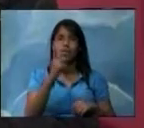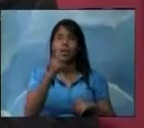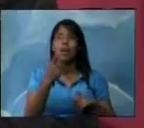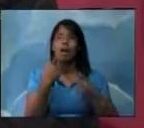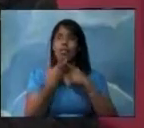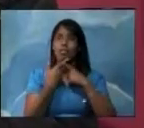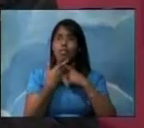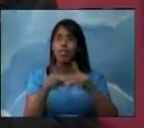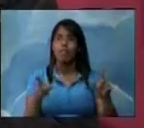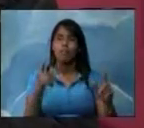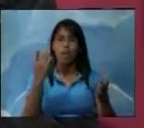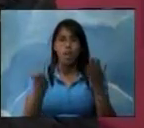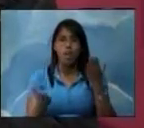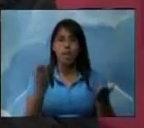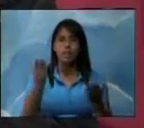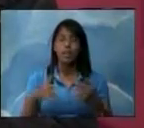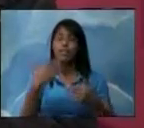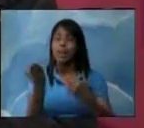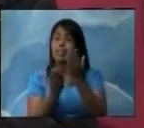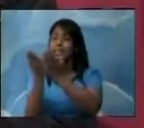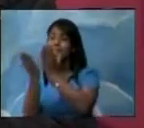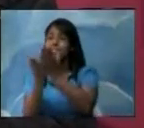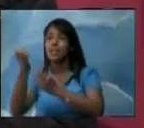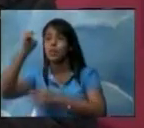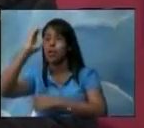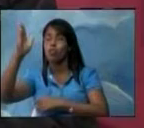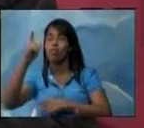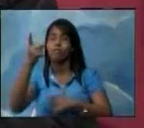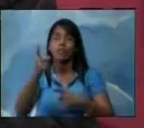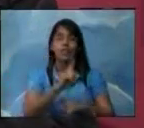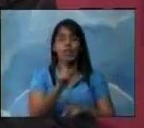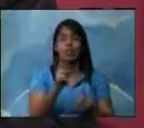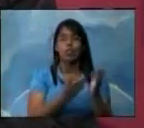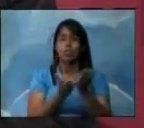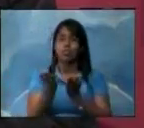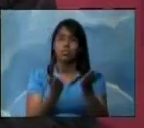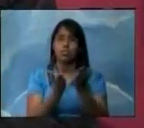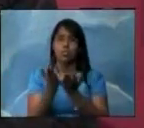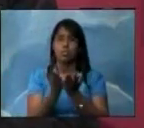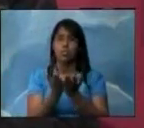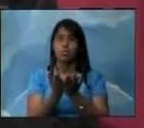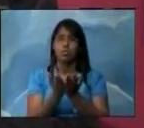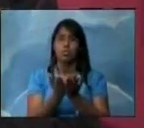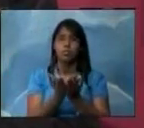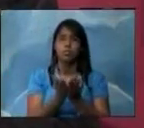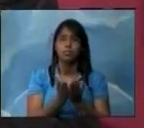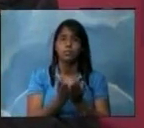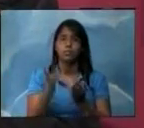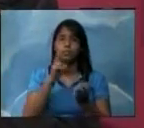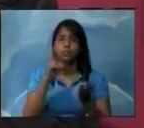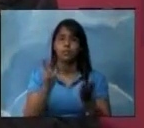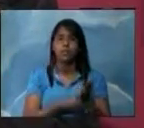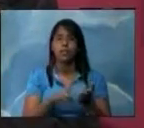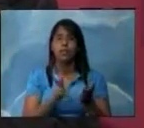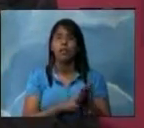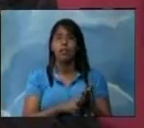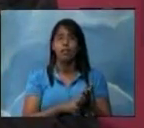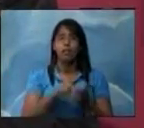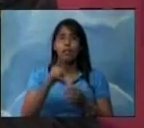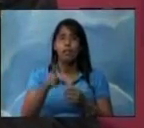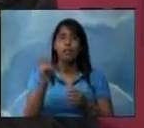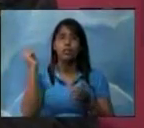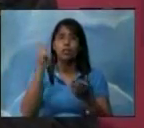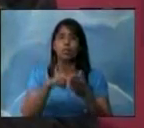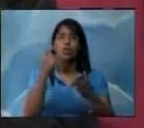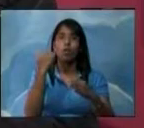la diferencia entre el que sirve a Dios y entre el que no le sirve. De verdad que esto